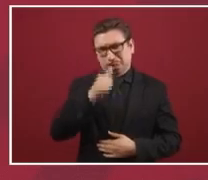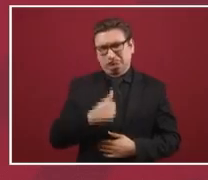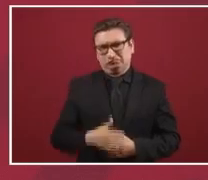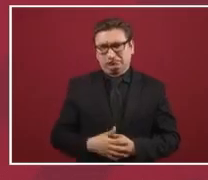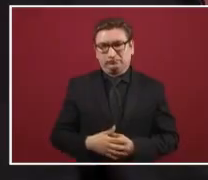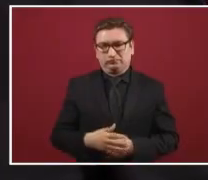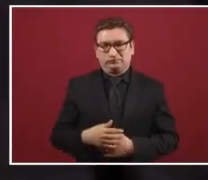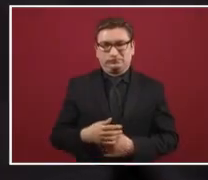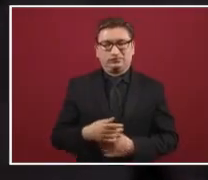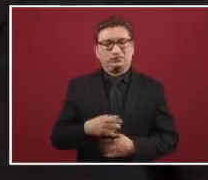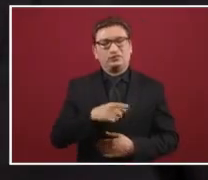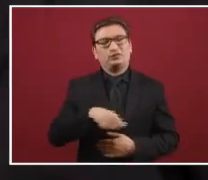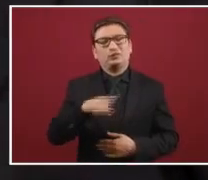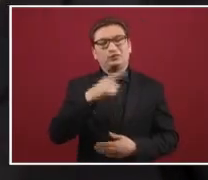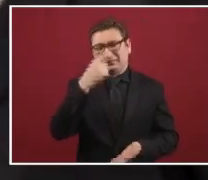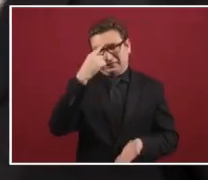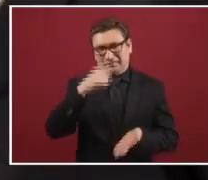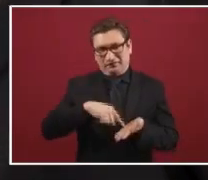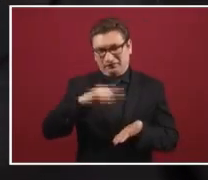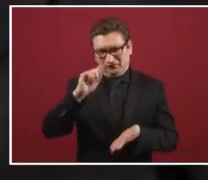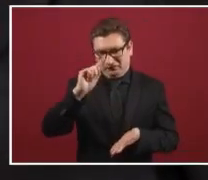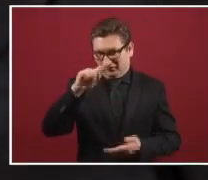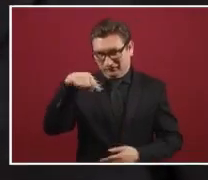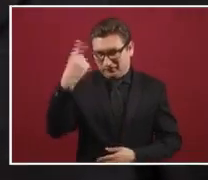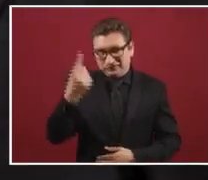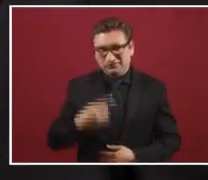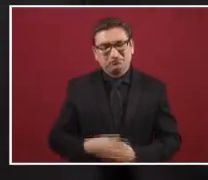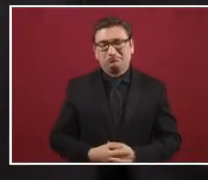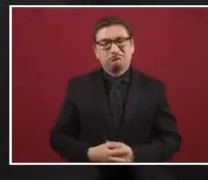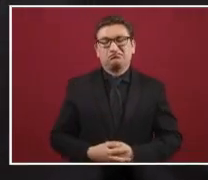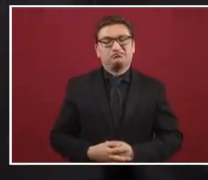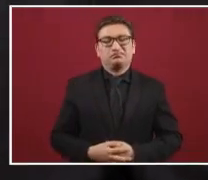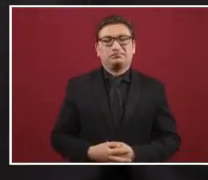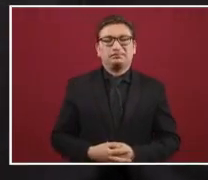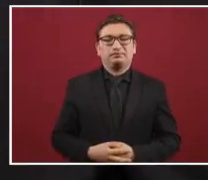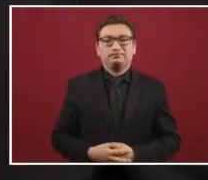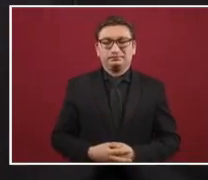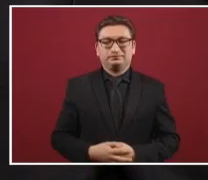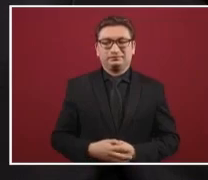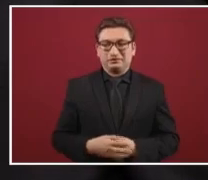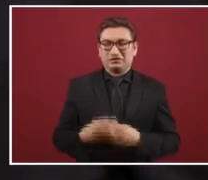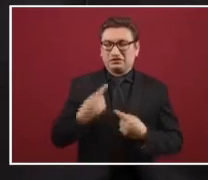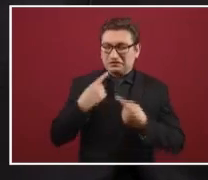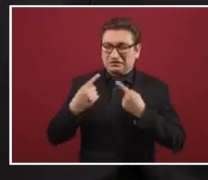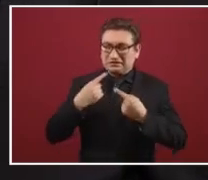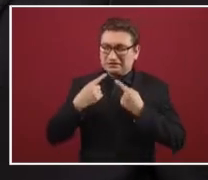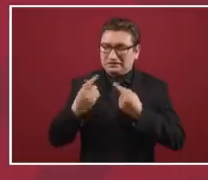No crean ustedes que es tan fácil ese tipo de negociación.